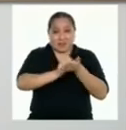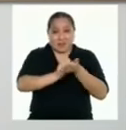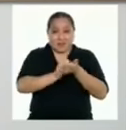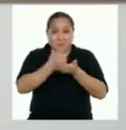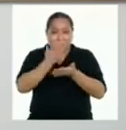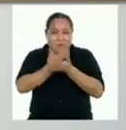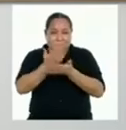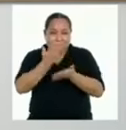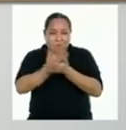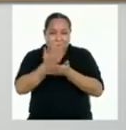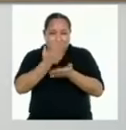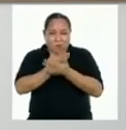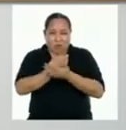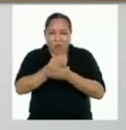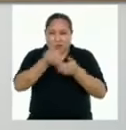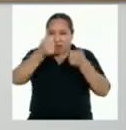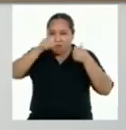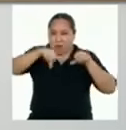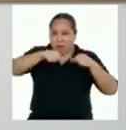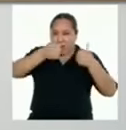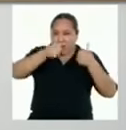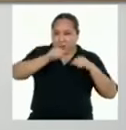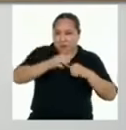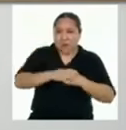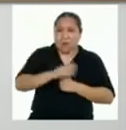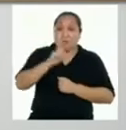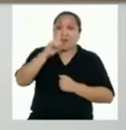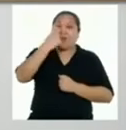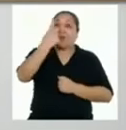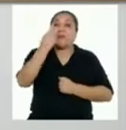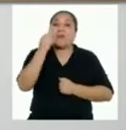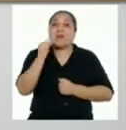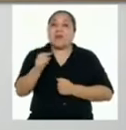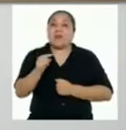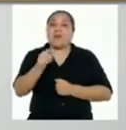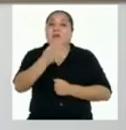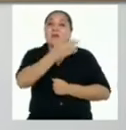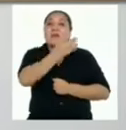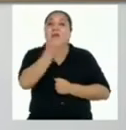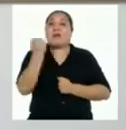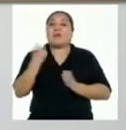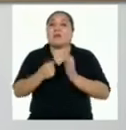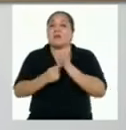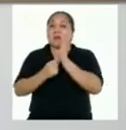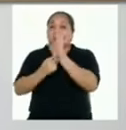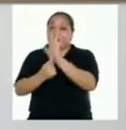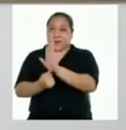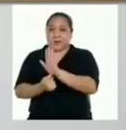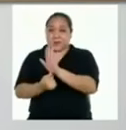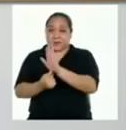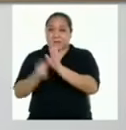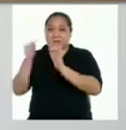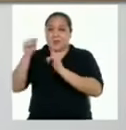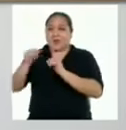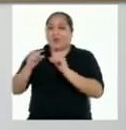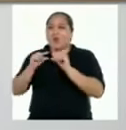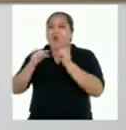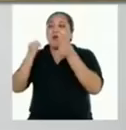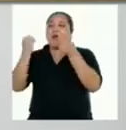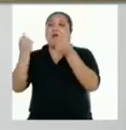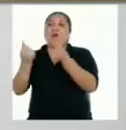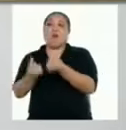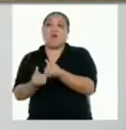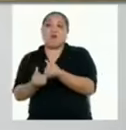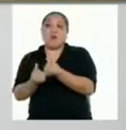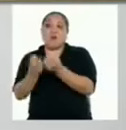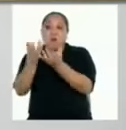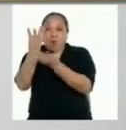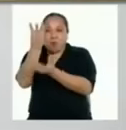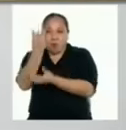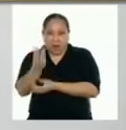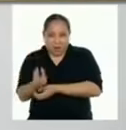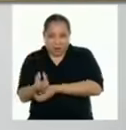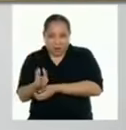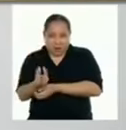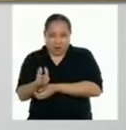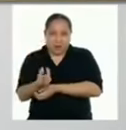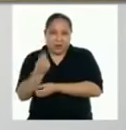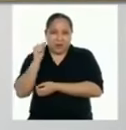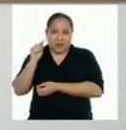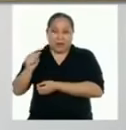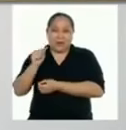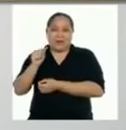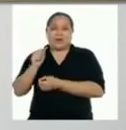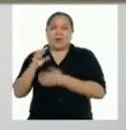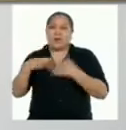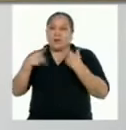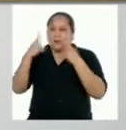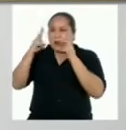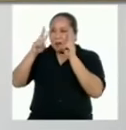para evaluar su efectividad. Primero, es mejor presentarlo ante un público más reducido,